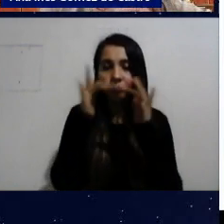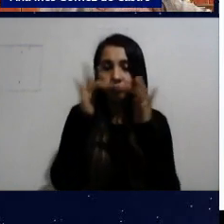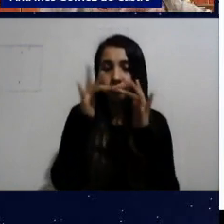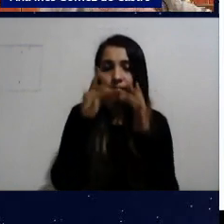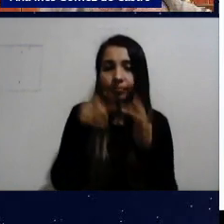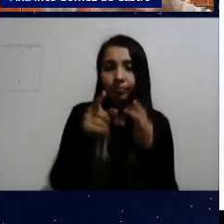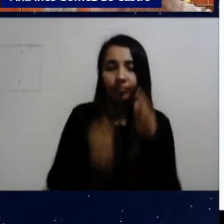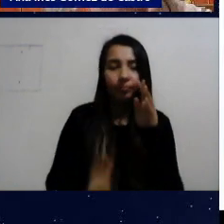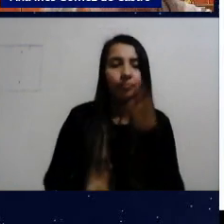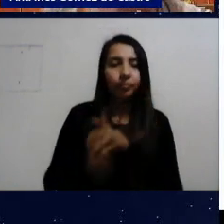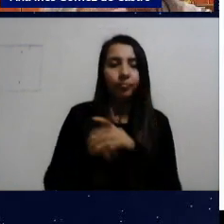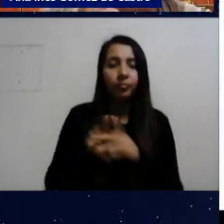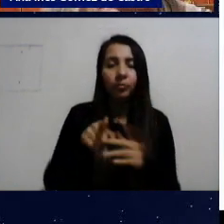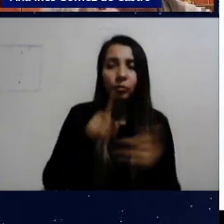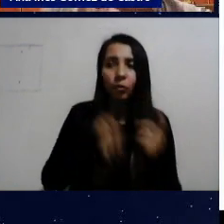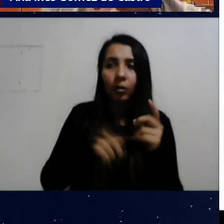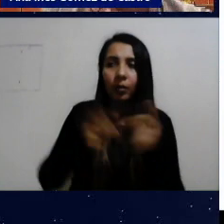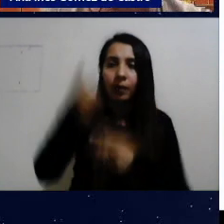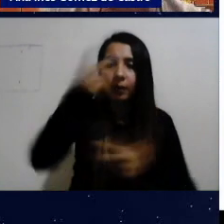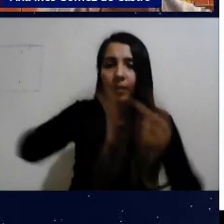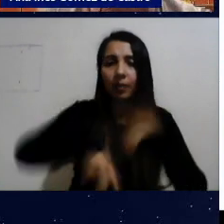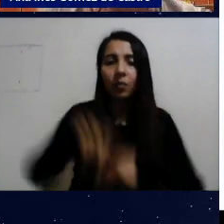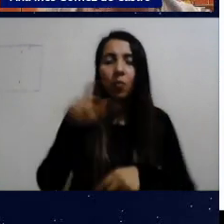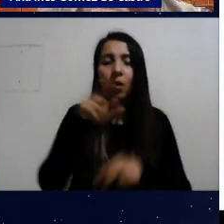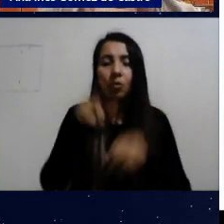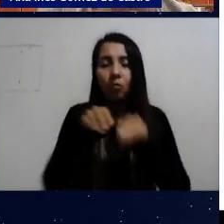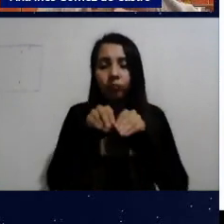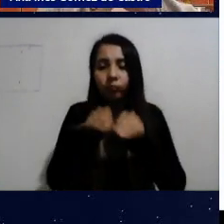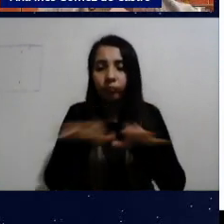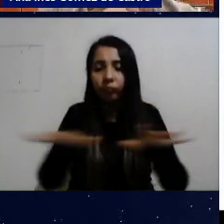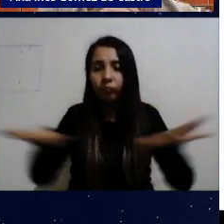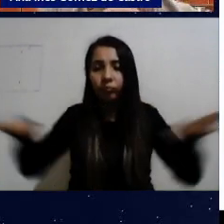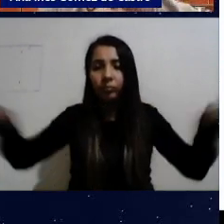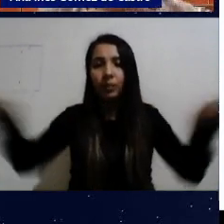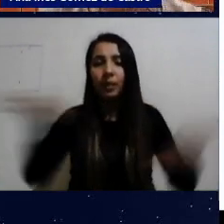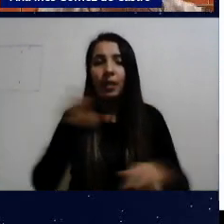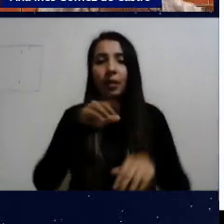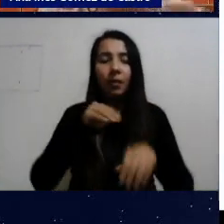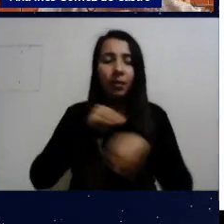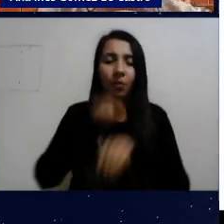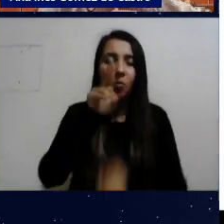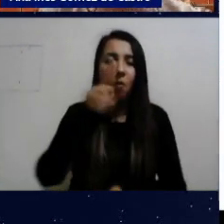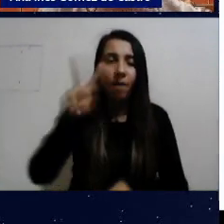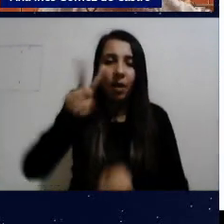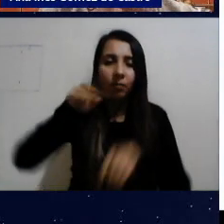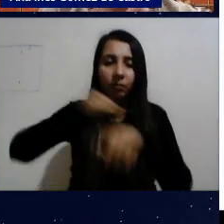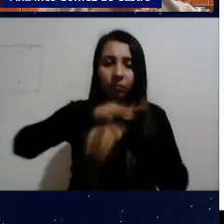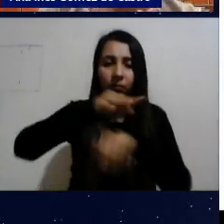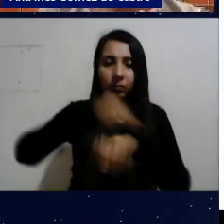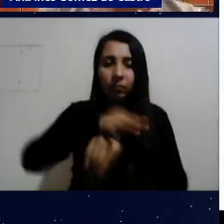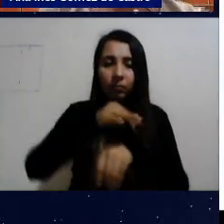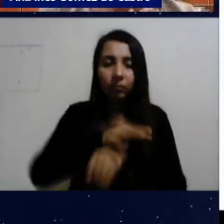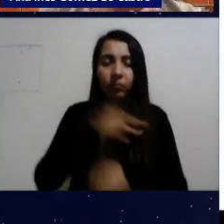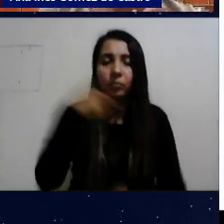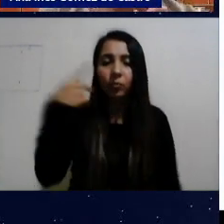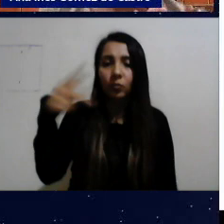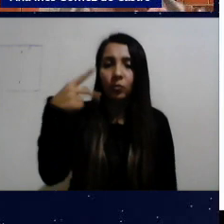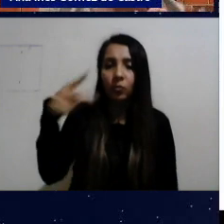esta señal se muestra en la polarización, cuando la radiación se propaga a través de un medio